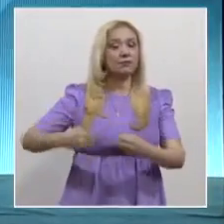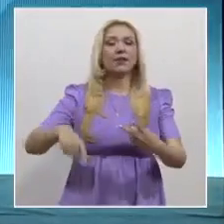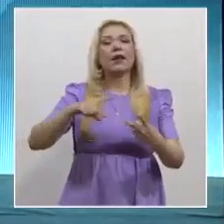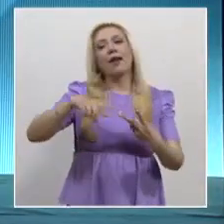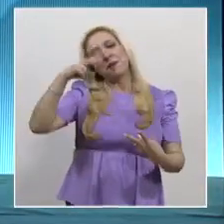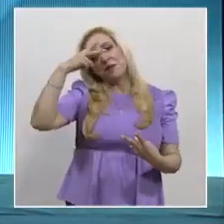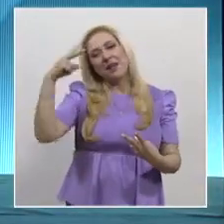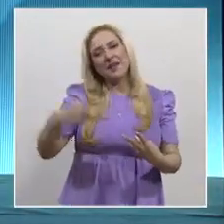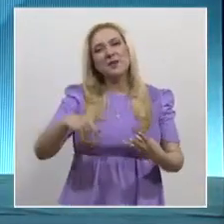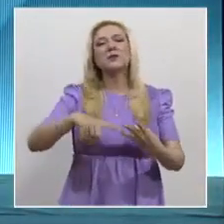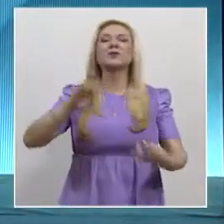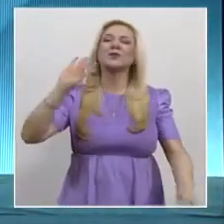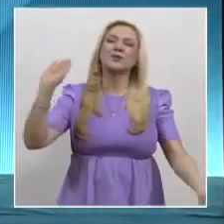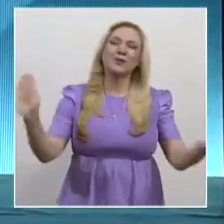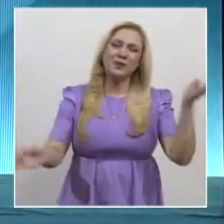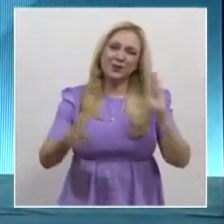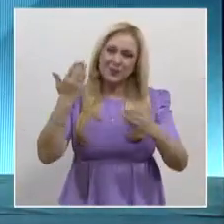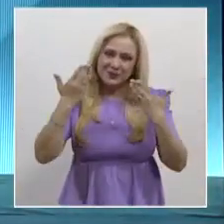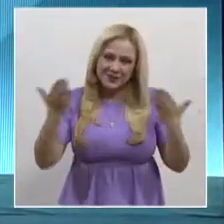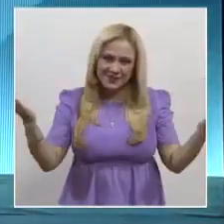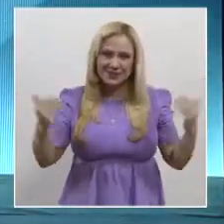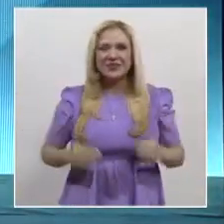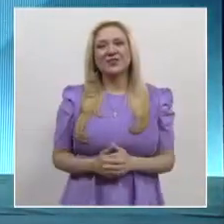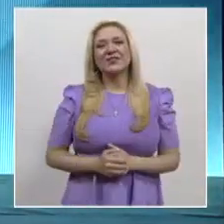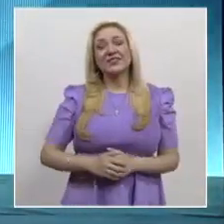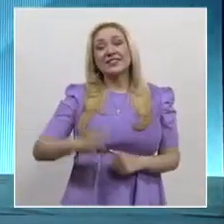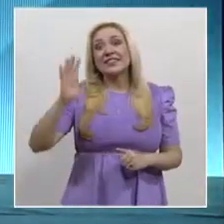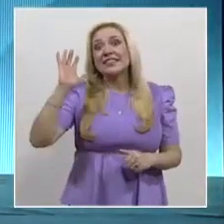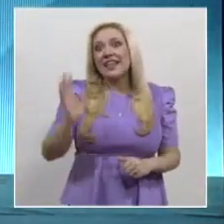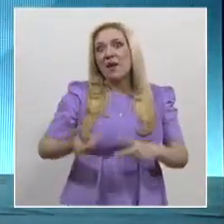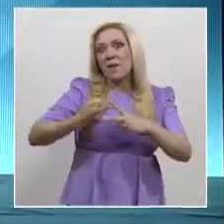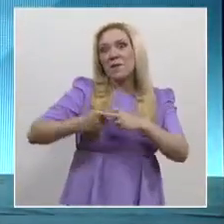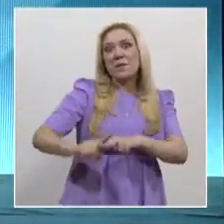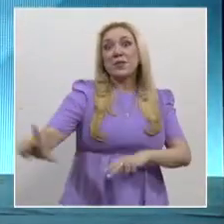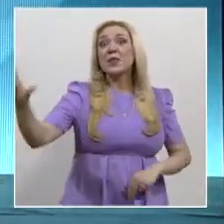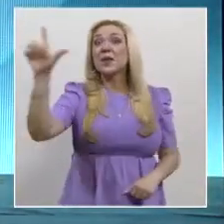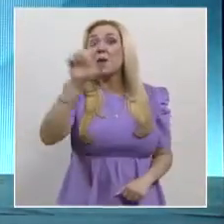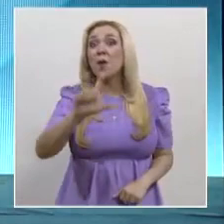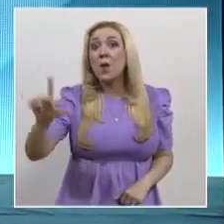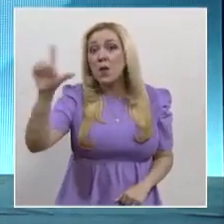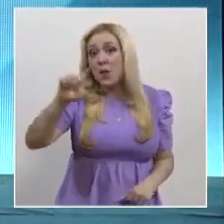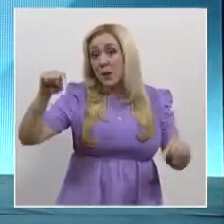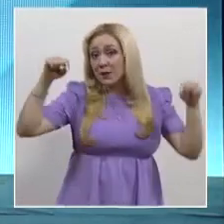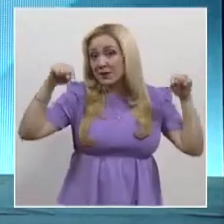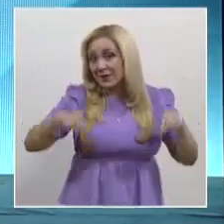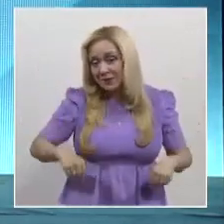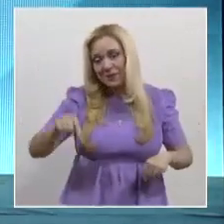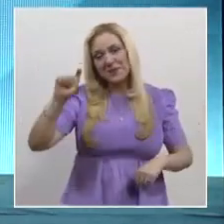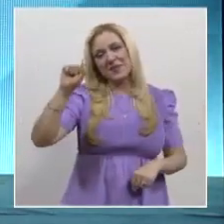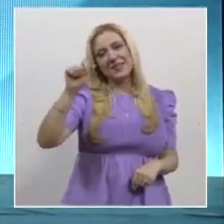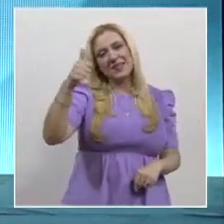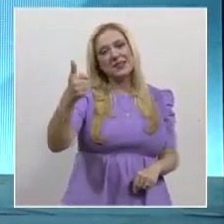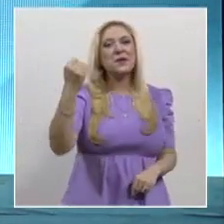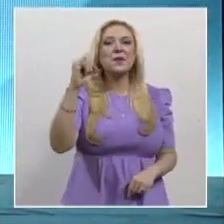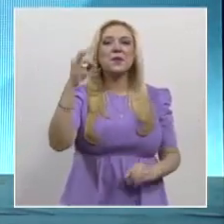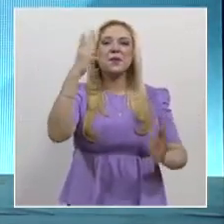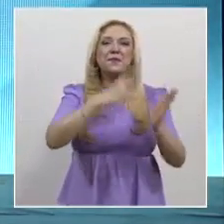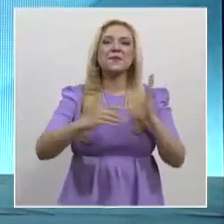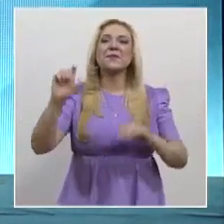más relevante de México y de todo el mundo. Arranque de semana hoy, lunes 26 de junio